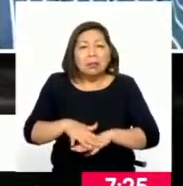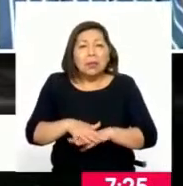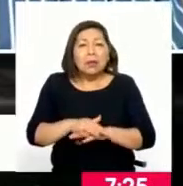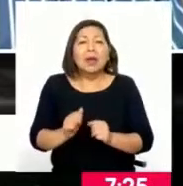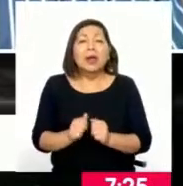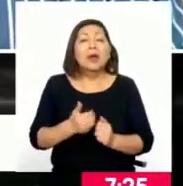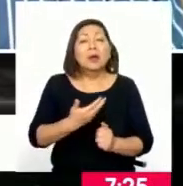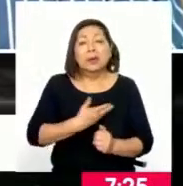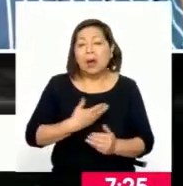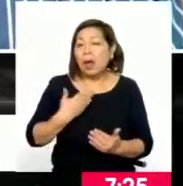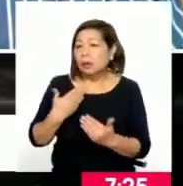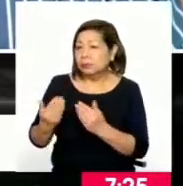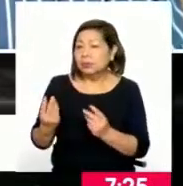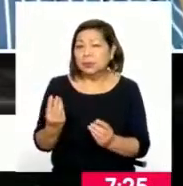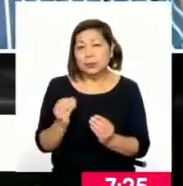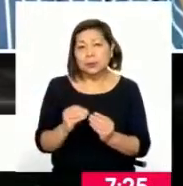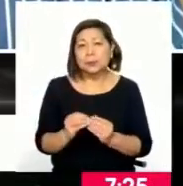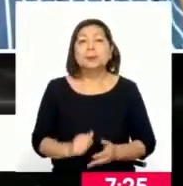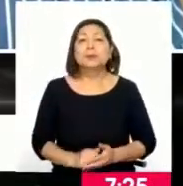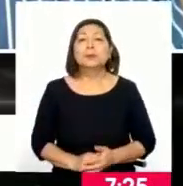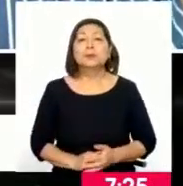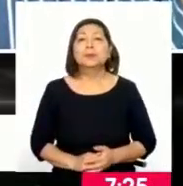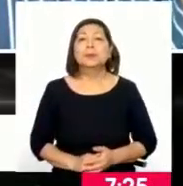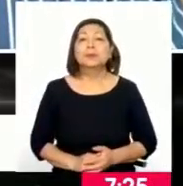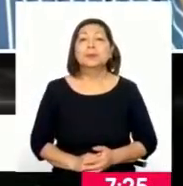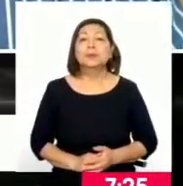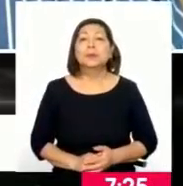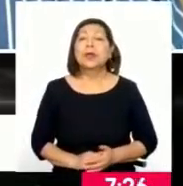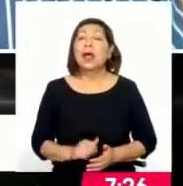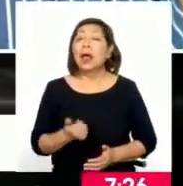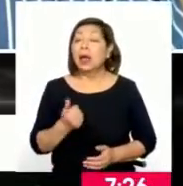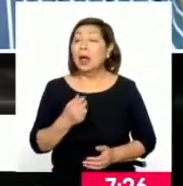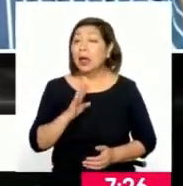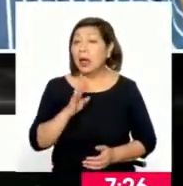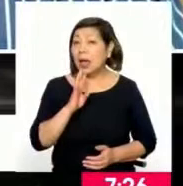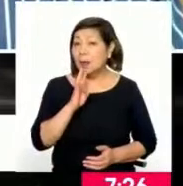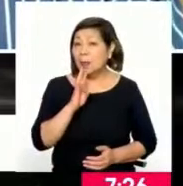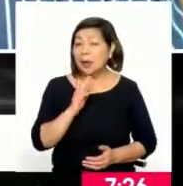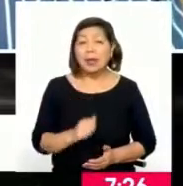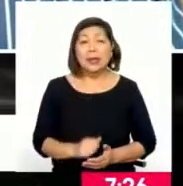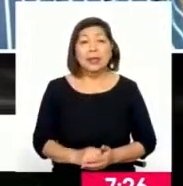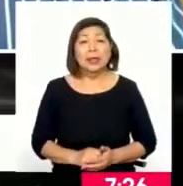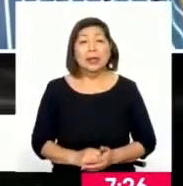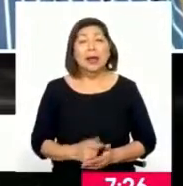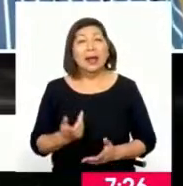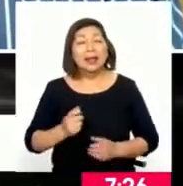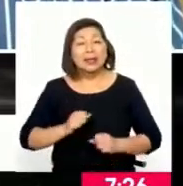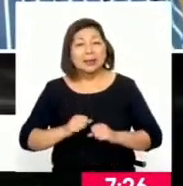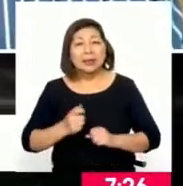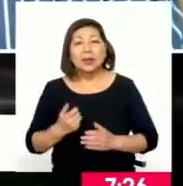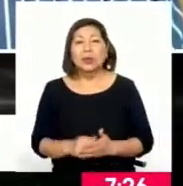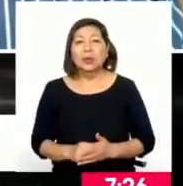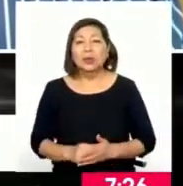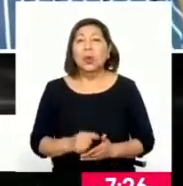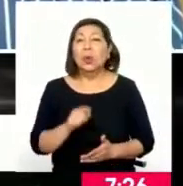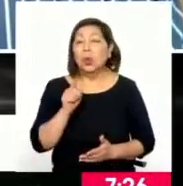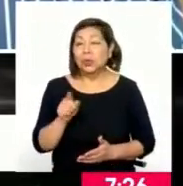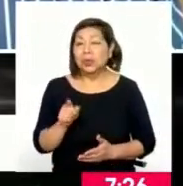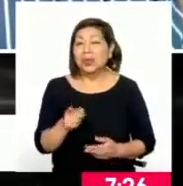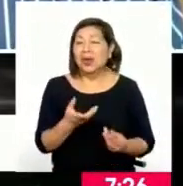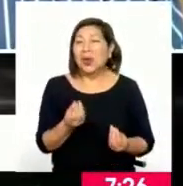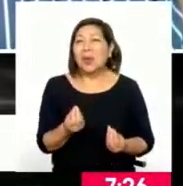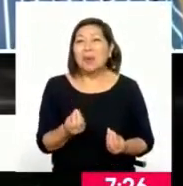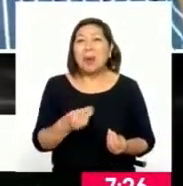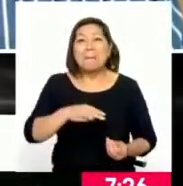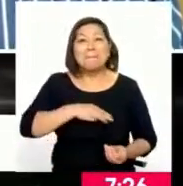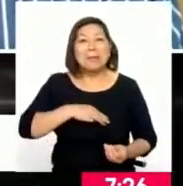con la presidenta. Uh-huh. Ministro Angulo, hay muchas voces que también incluso son críticas en relación al papel que cumple usted